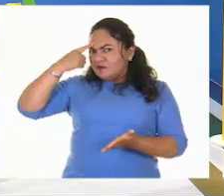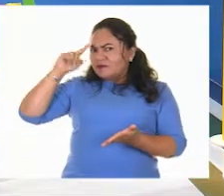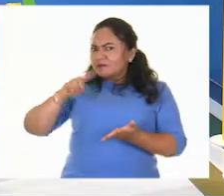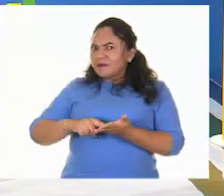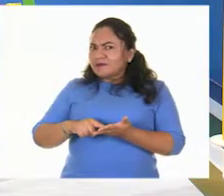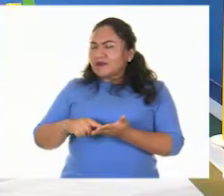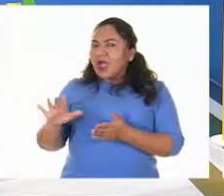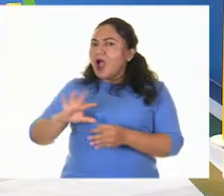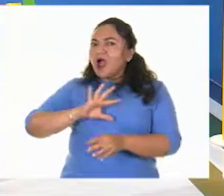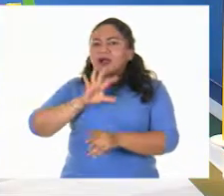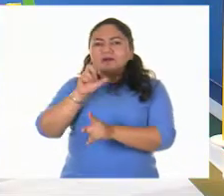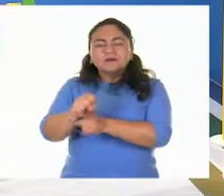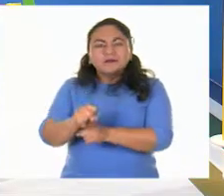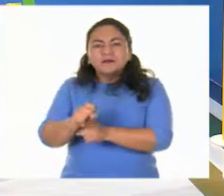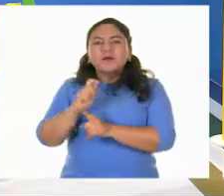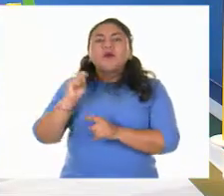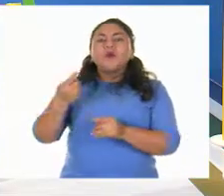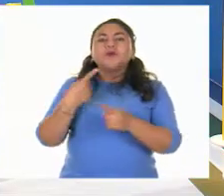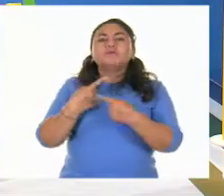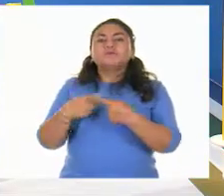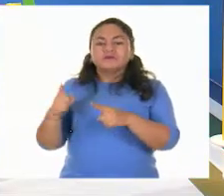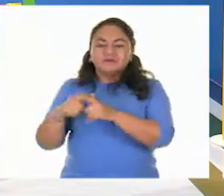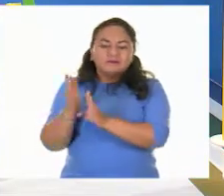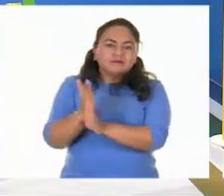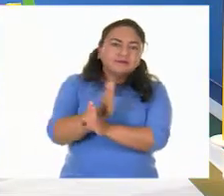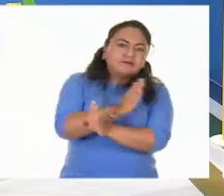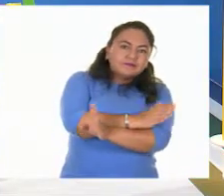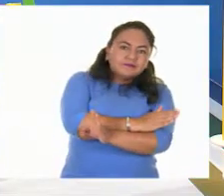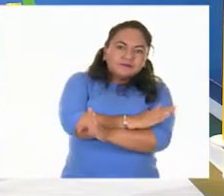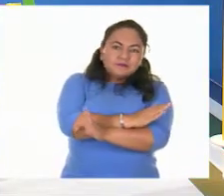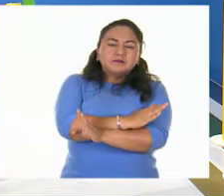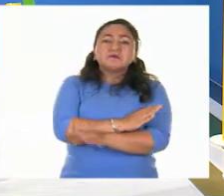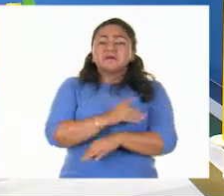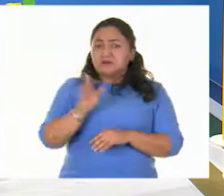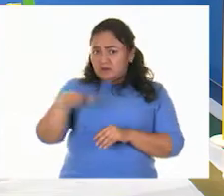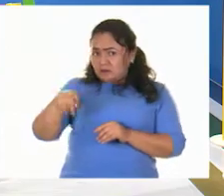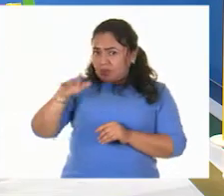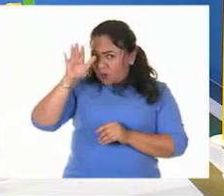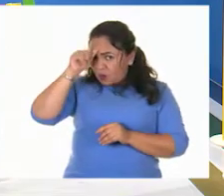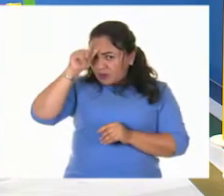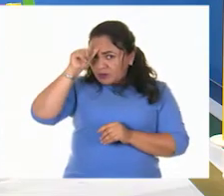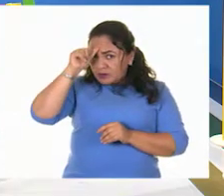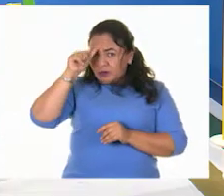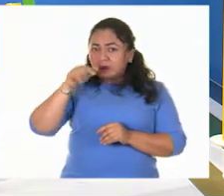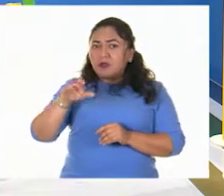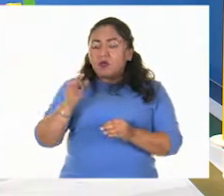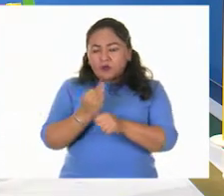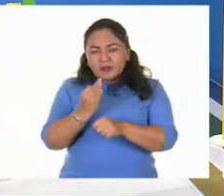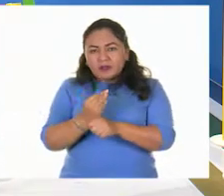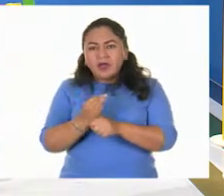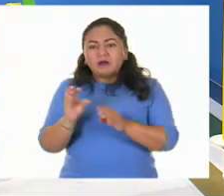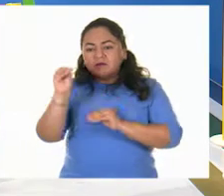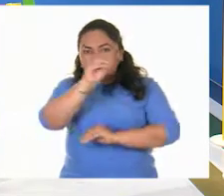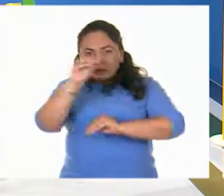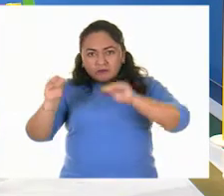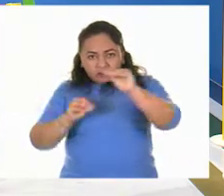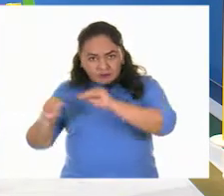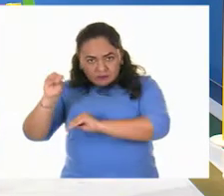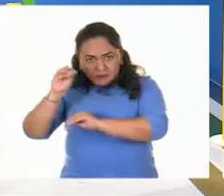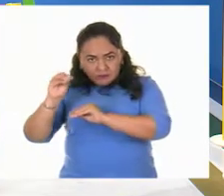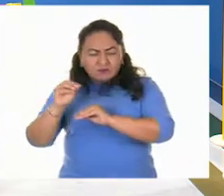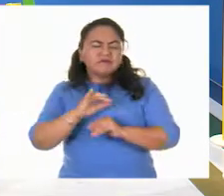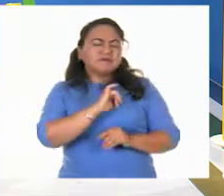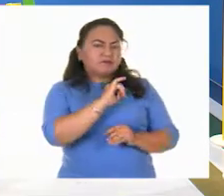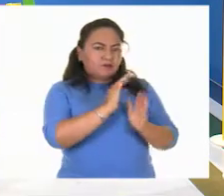logrado abarcar los principales antecedentes de esta medida. ¿Te parece si los acomodo de una vez en el cuadro? Por favor,